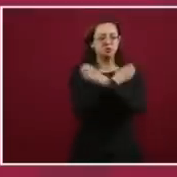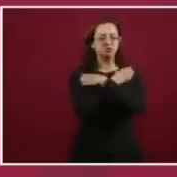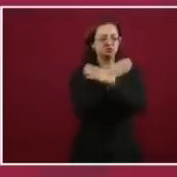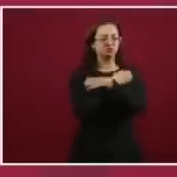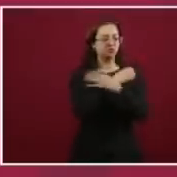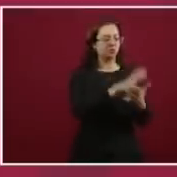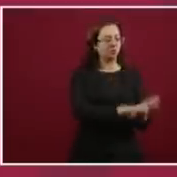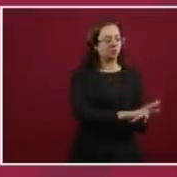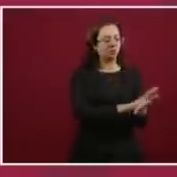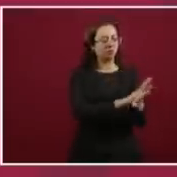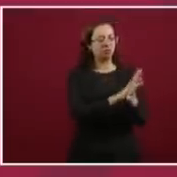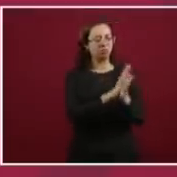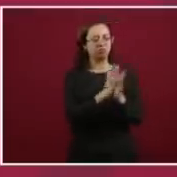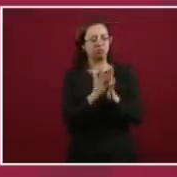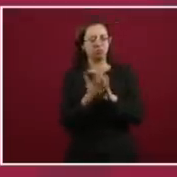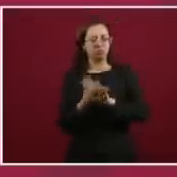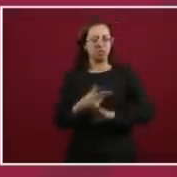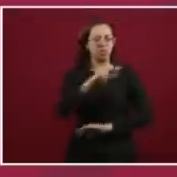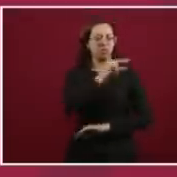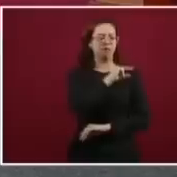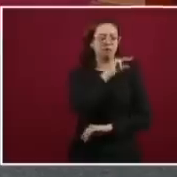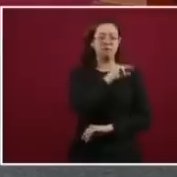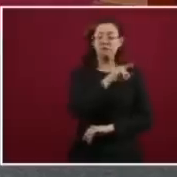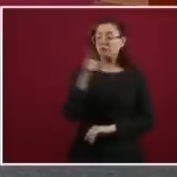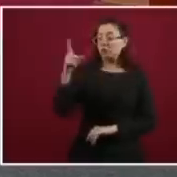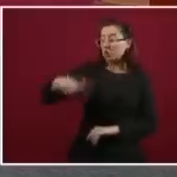y a excluir